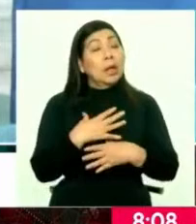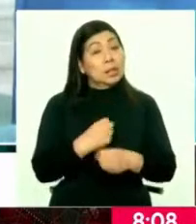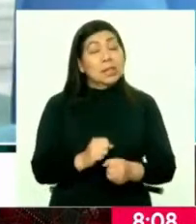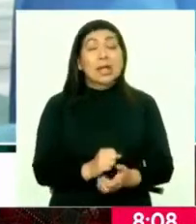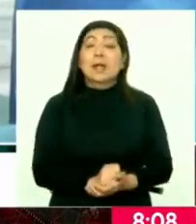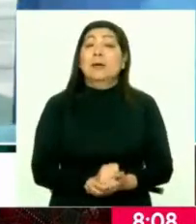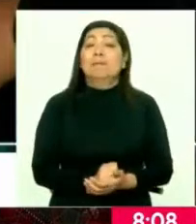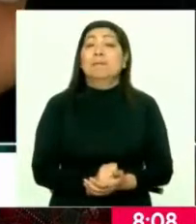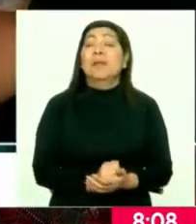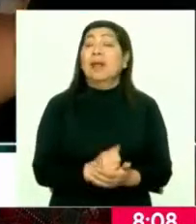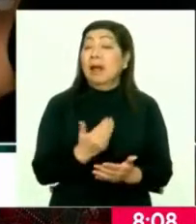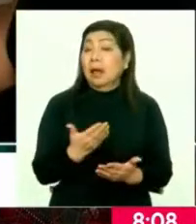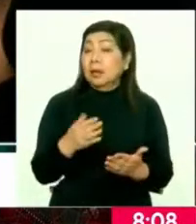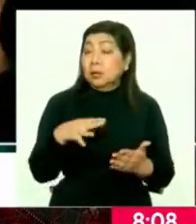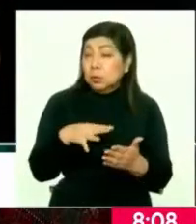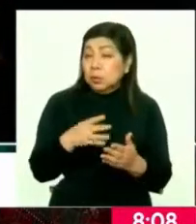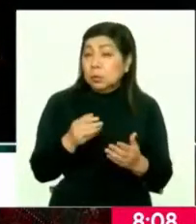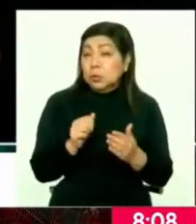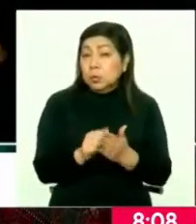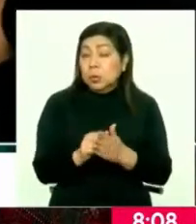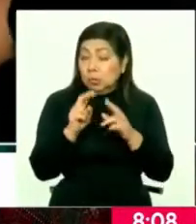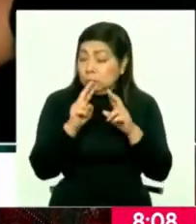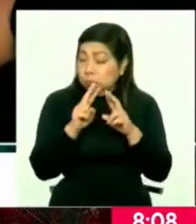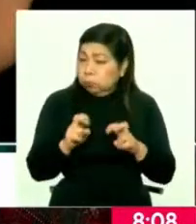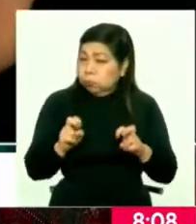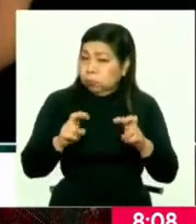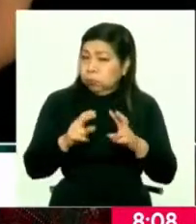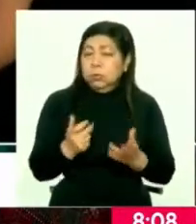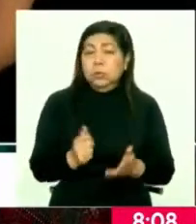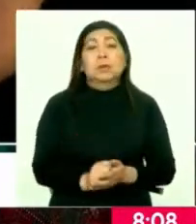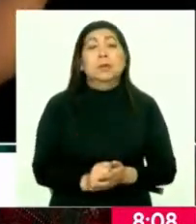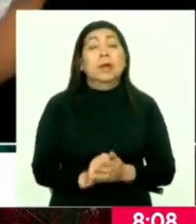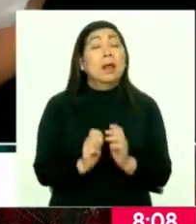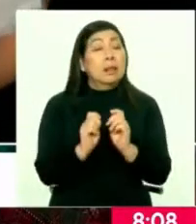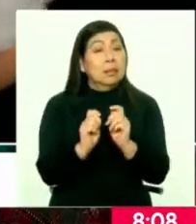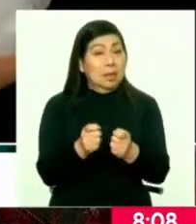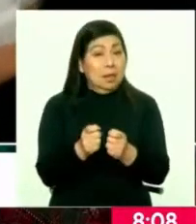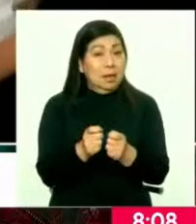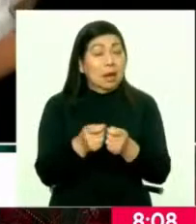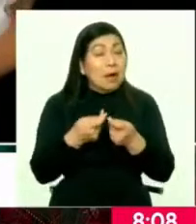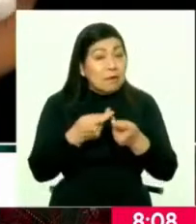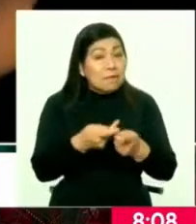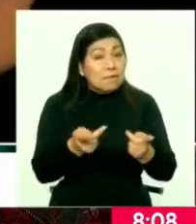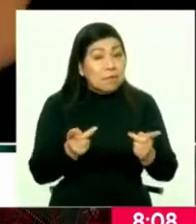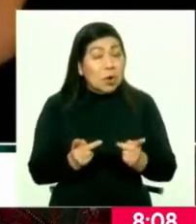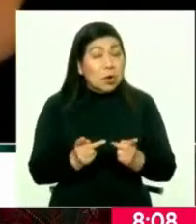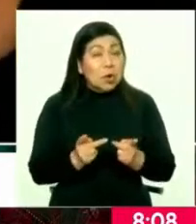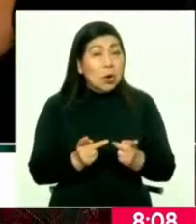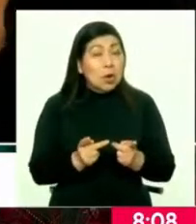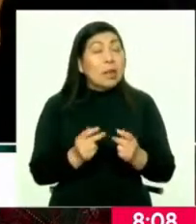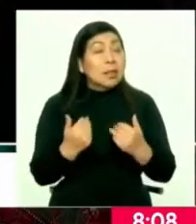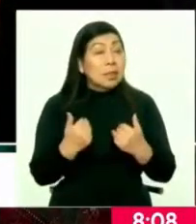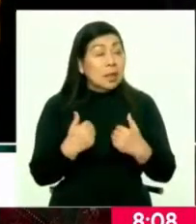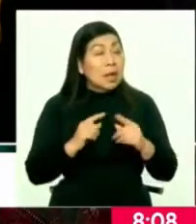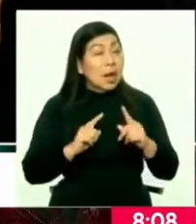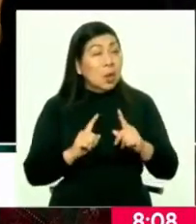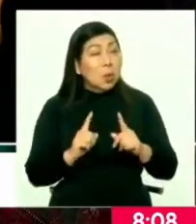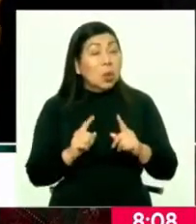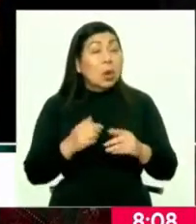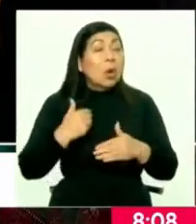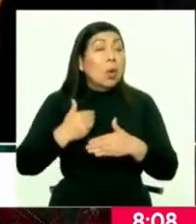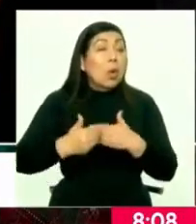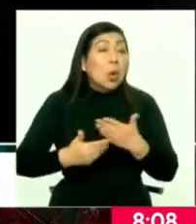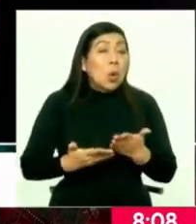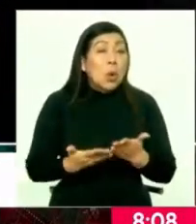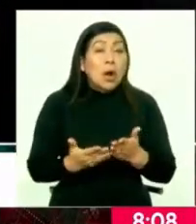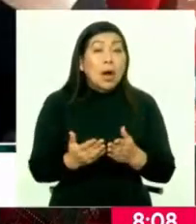que entiendo hay estudios que están empezando a dar a conocer que la COVID tiene algún tipo de secuelas o